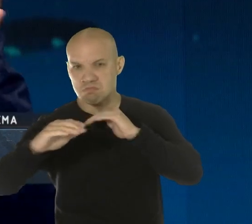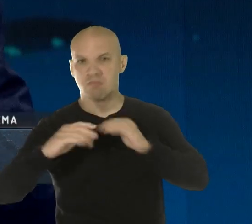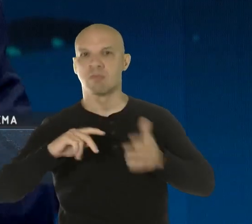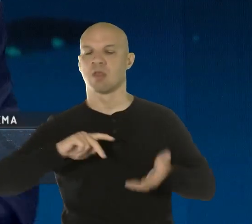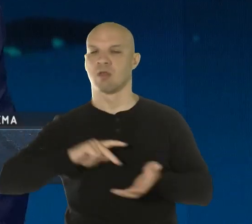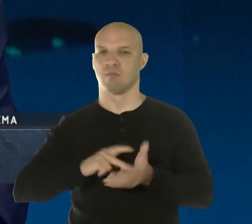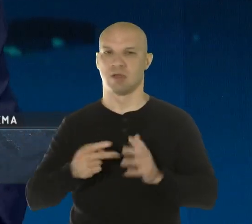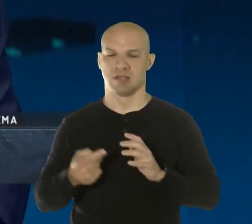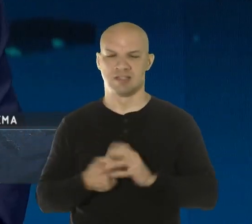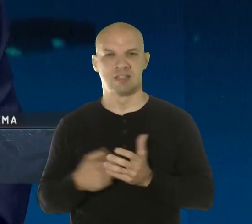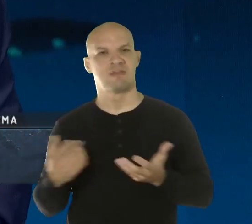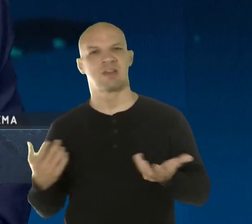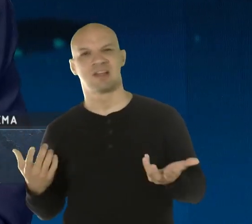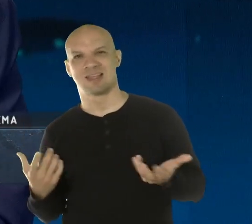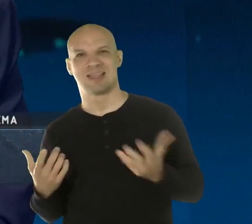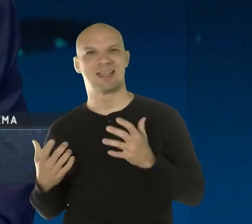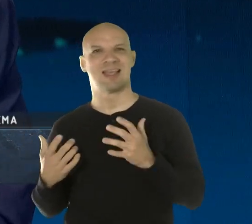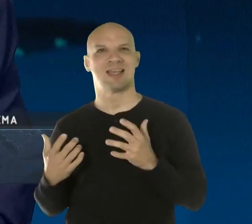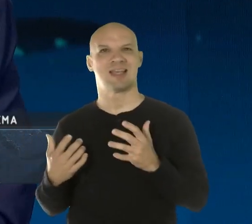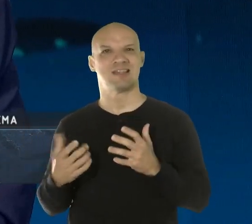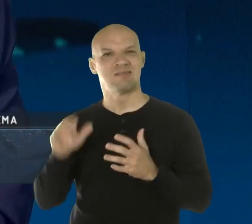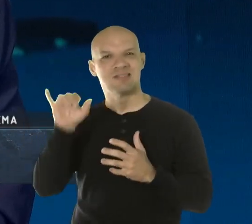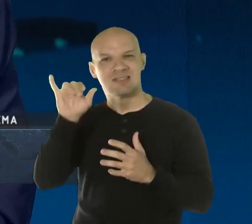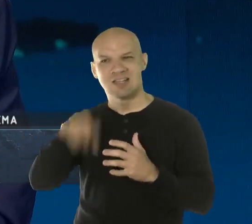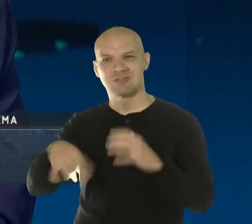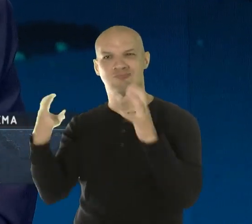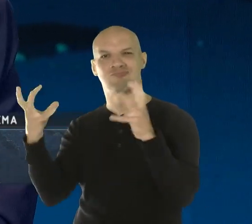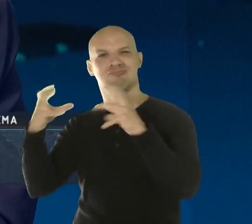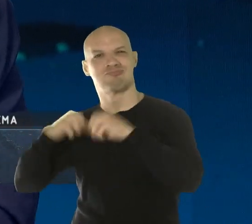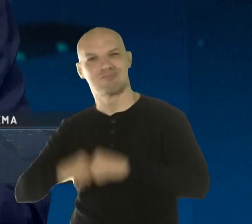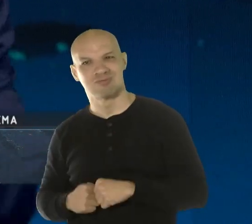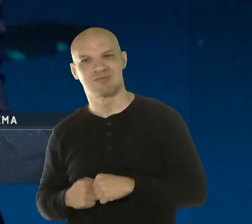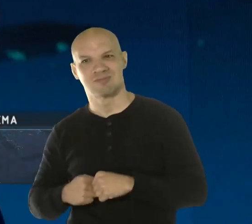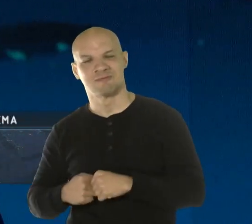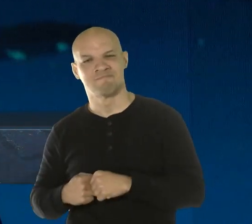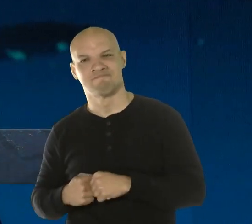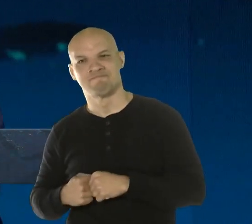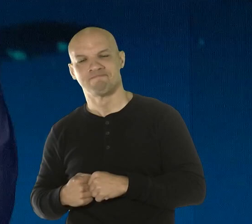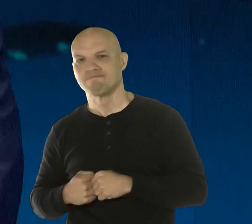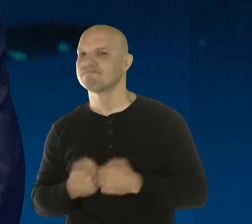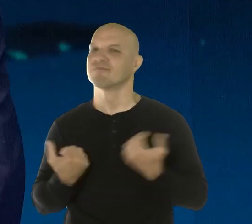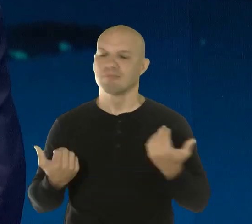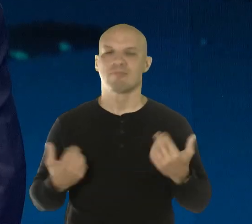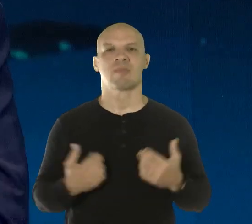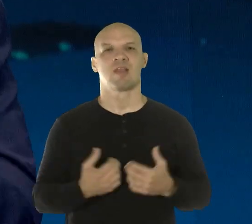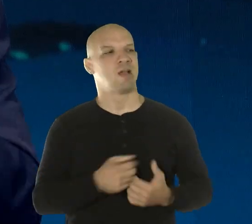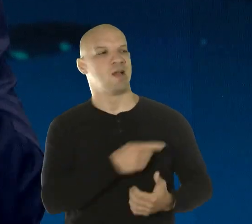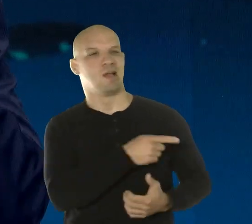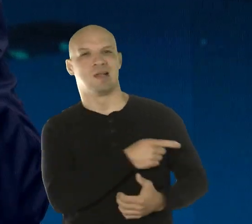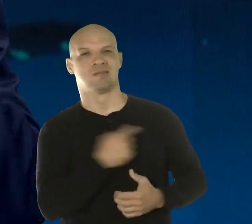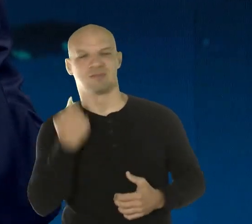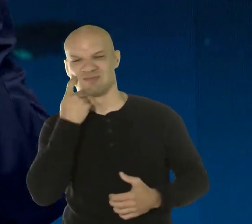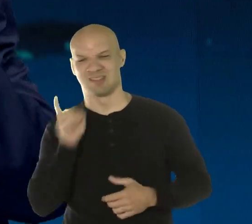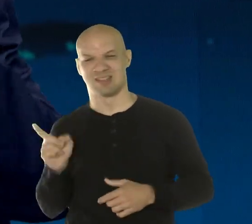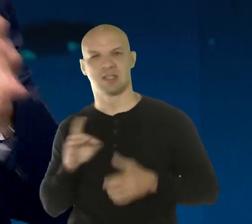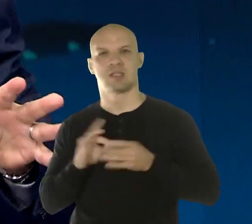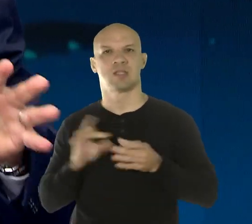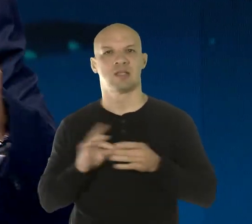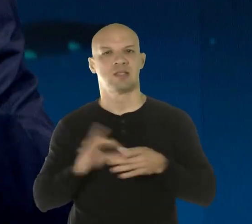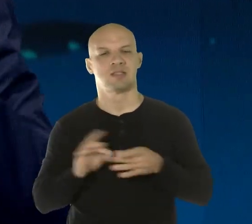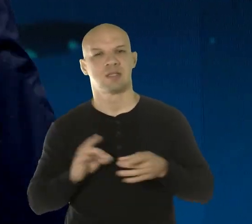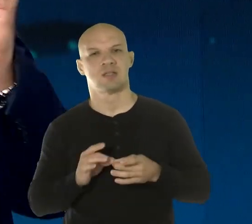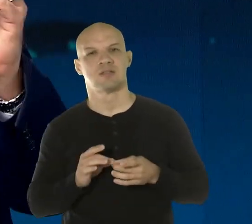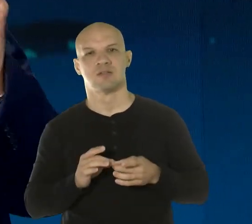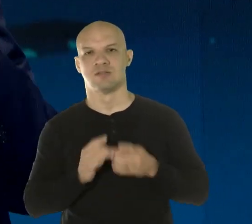implosionaron, eso siempre esa palabra, de todas maneras. O sea, que fue para mucha gente, y como muy bien está estableciendo, y pasado a